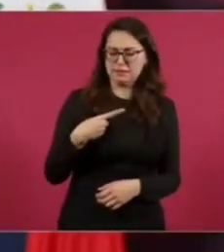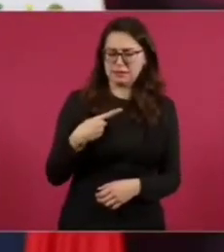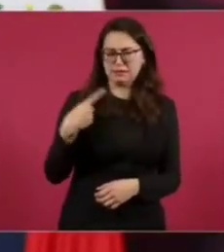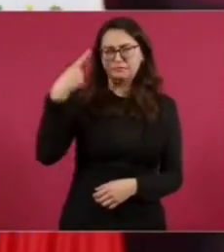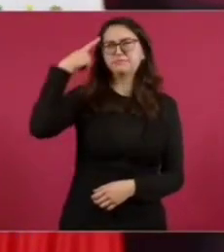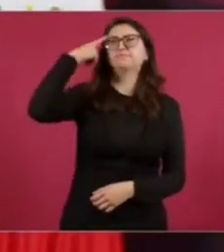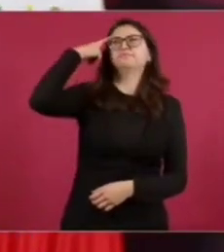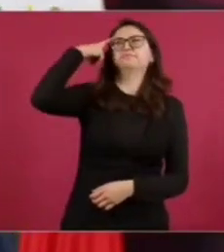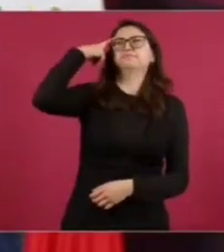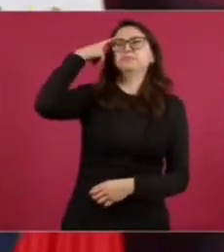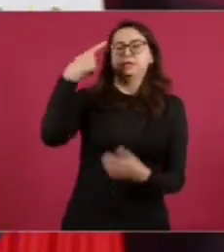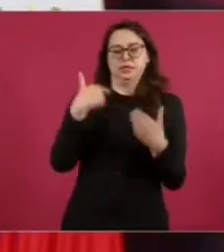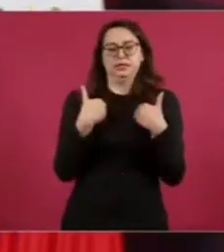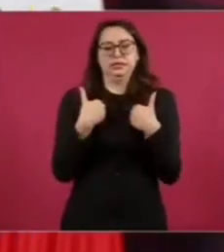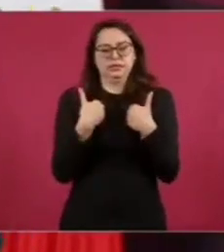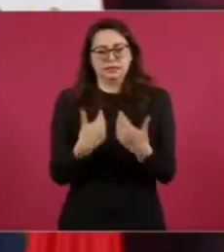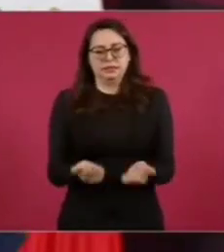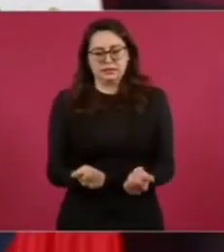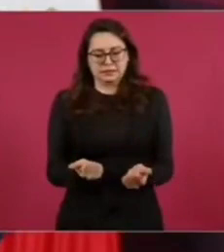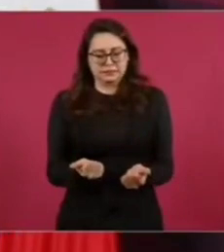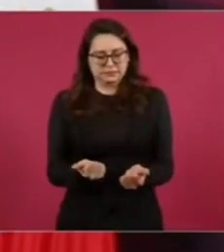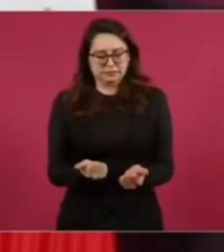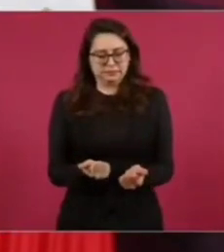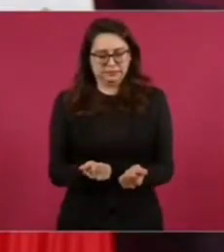¿sí? Y